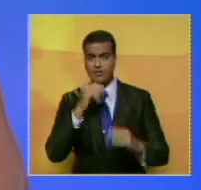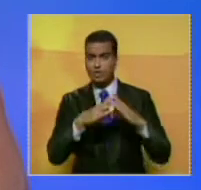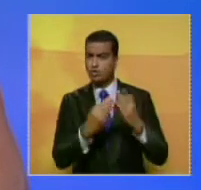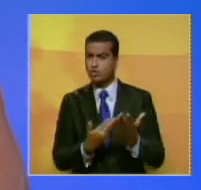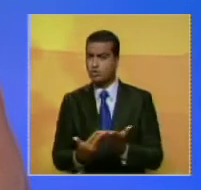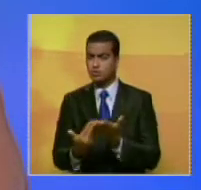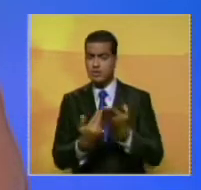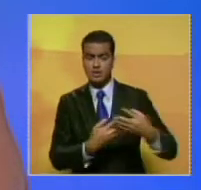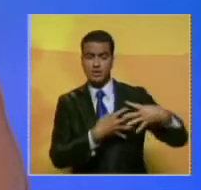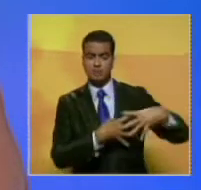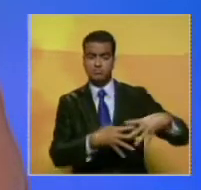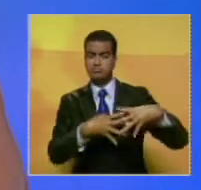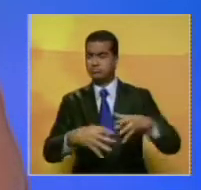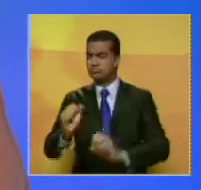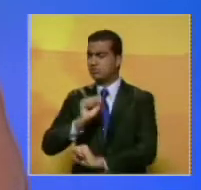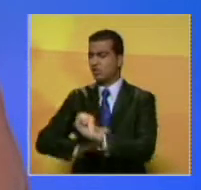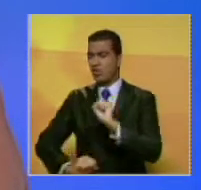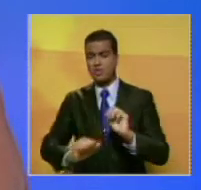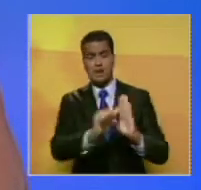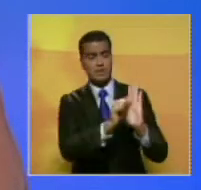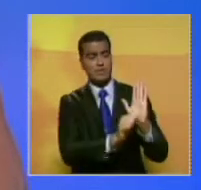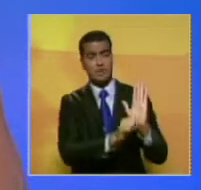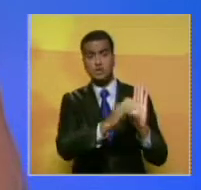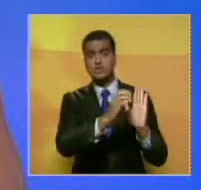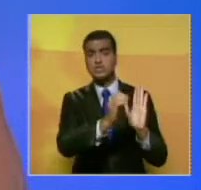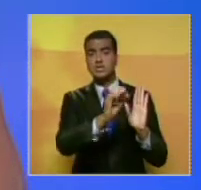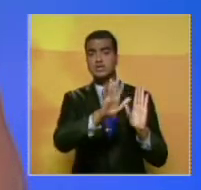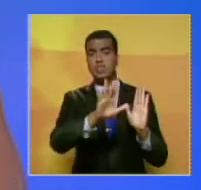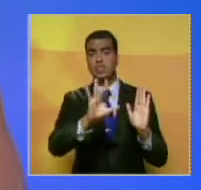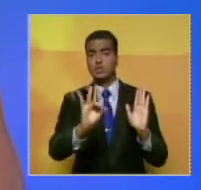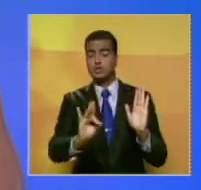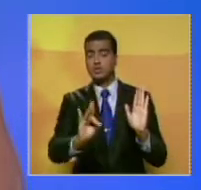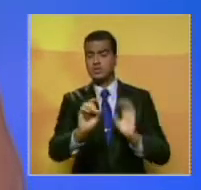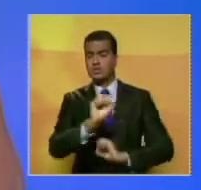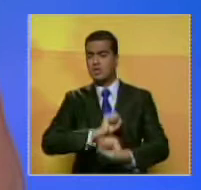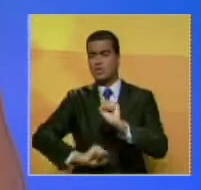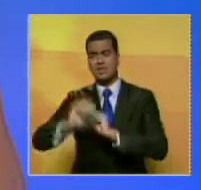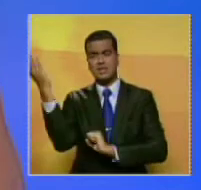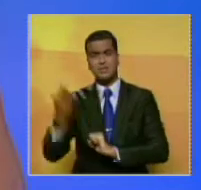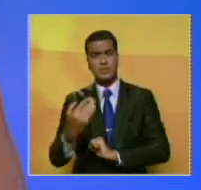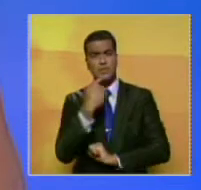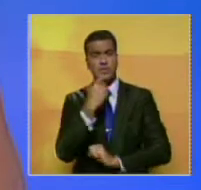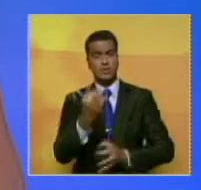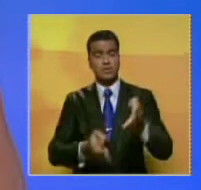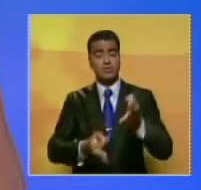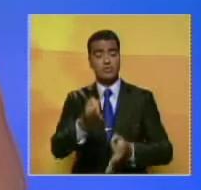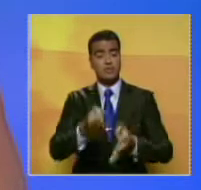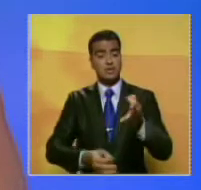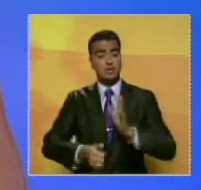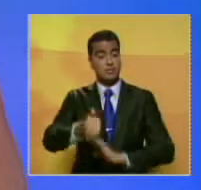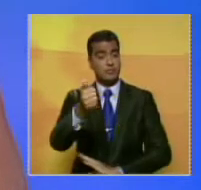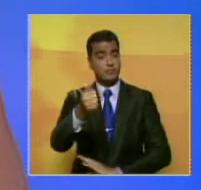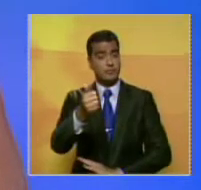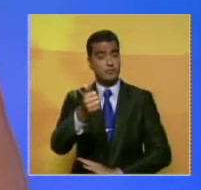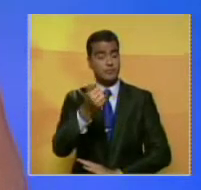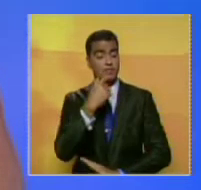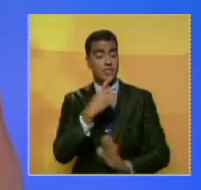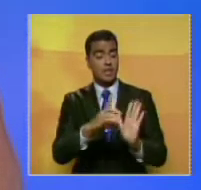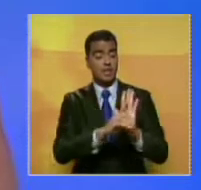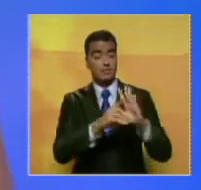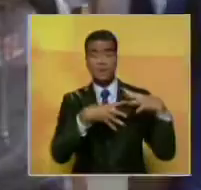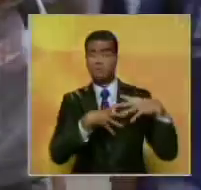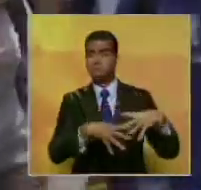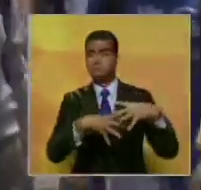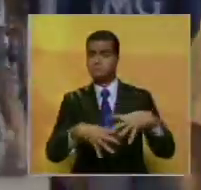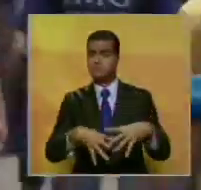estudiantil marchó en rechazo a la resolución 058 y contra la sentencia emitida por el Tribunal Supremo de Justicia respecto al derecho a la